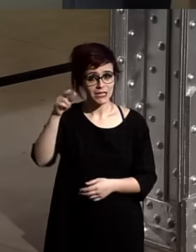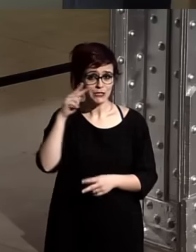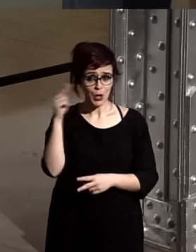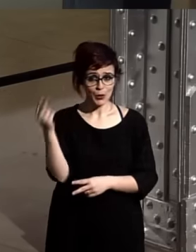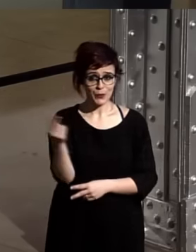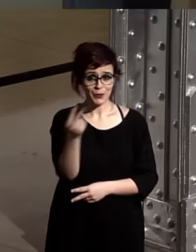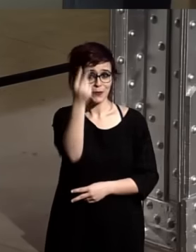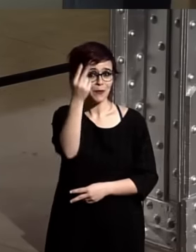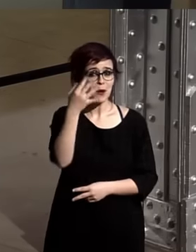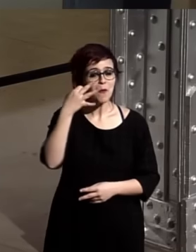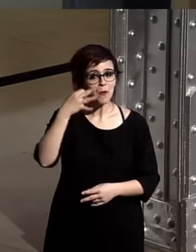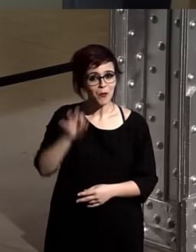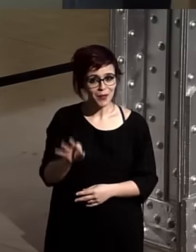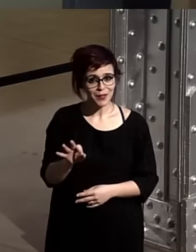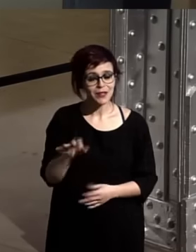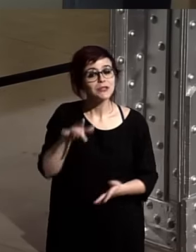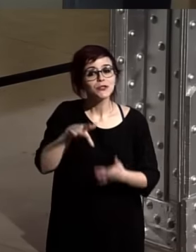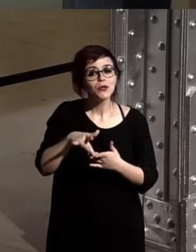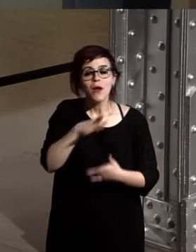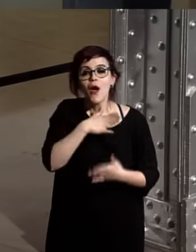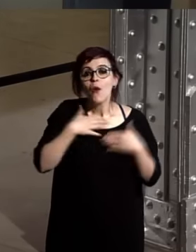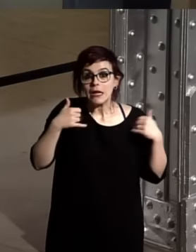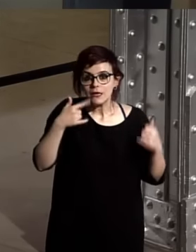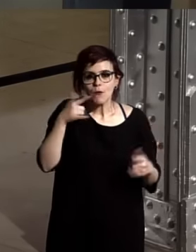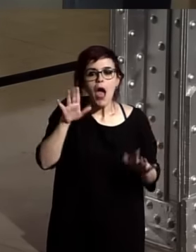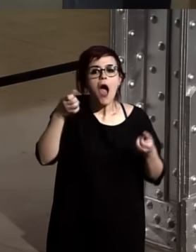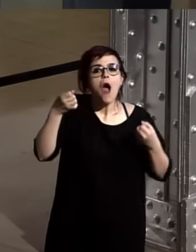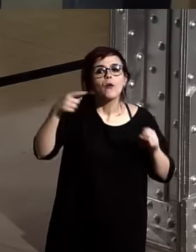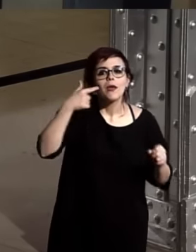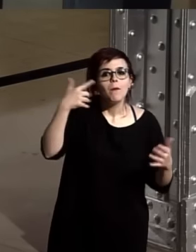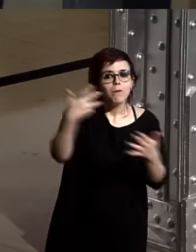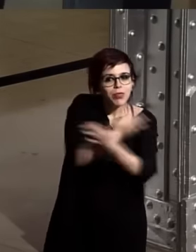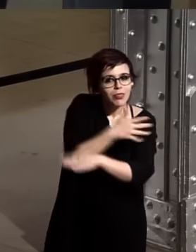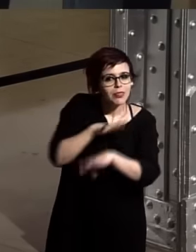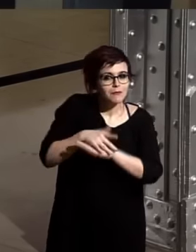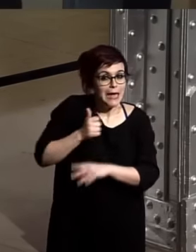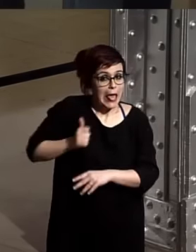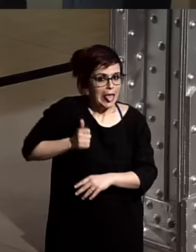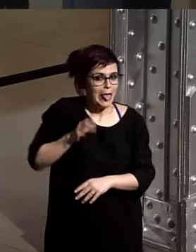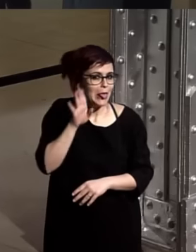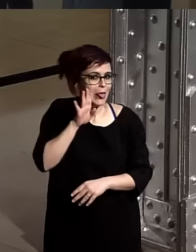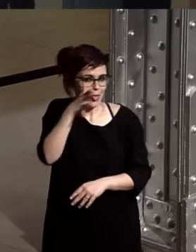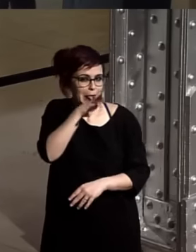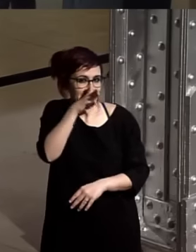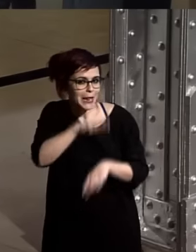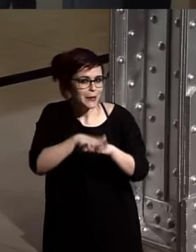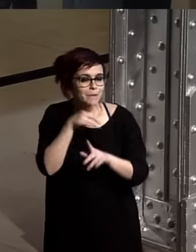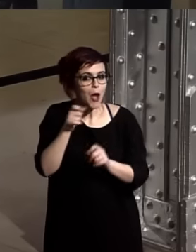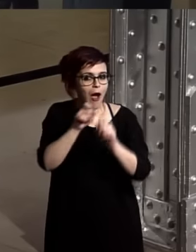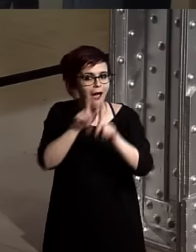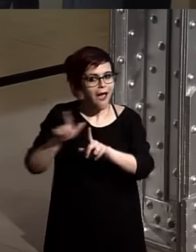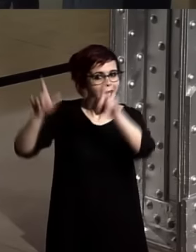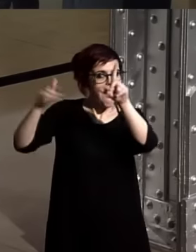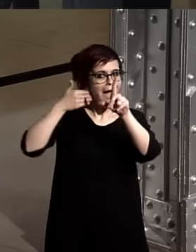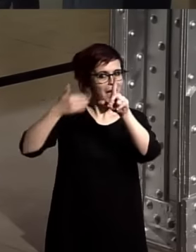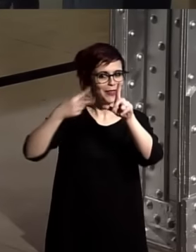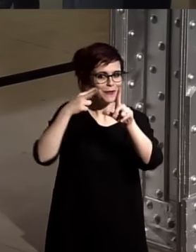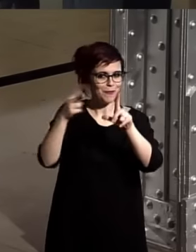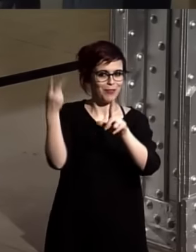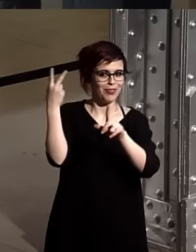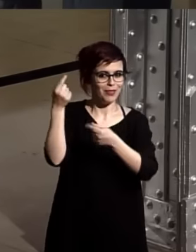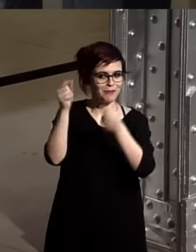aquí detrás en las pantallas cualquier cosa que yo me confunda el chivato de la pantalla me corregirá